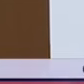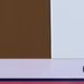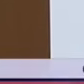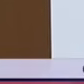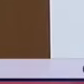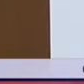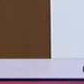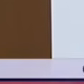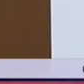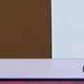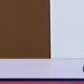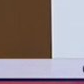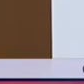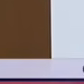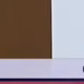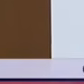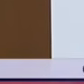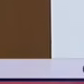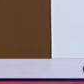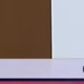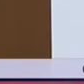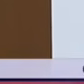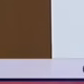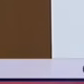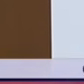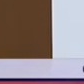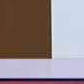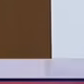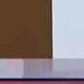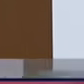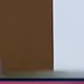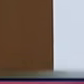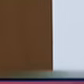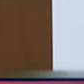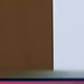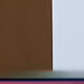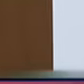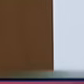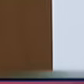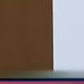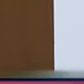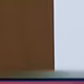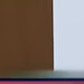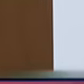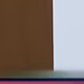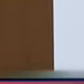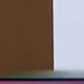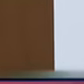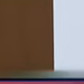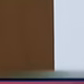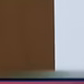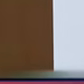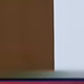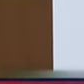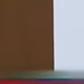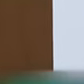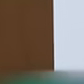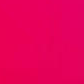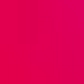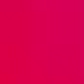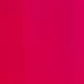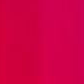calendario electoral aprobado. Las elecciones deben, el proceso de elecciones deben continuar y las elecciones deben realizarse el